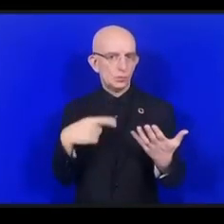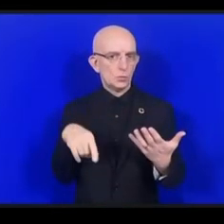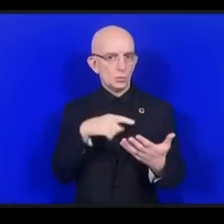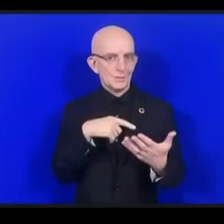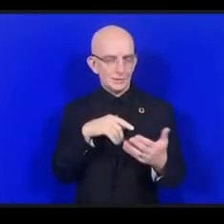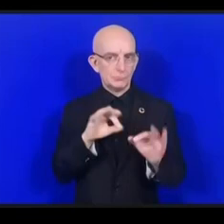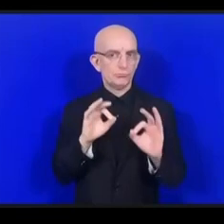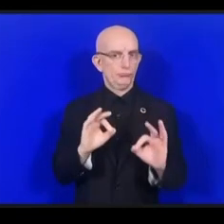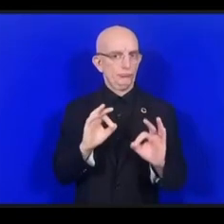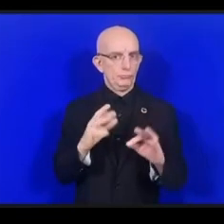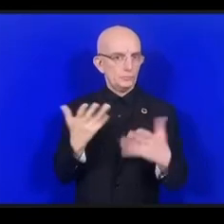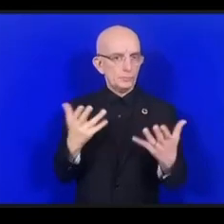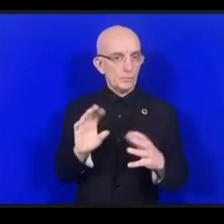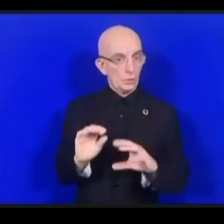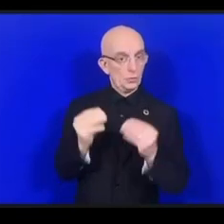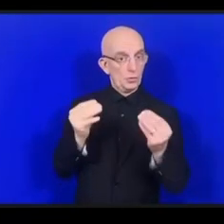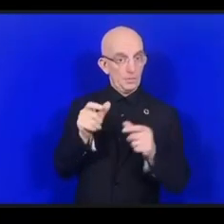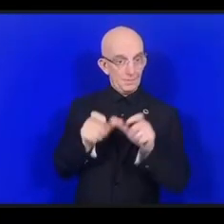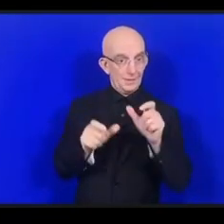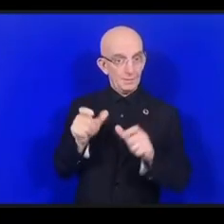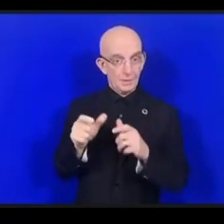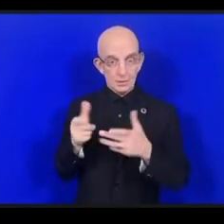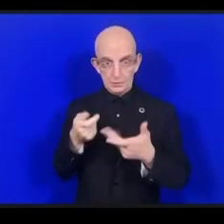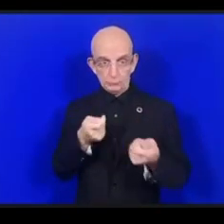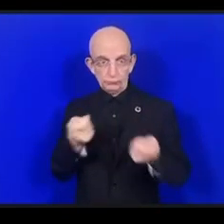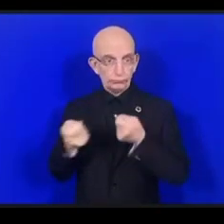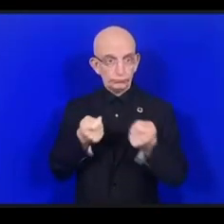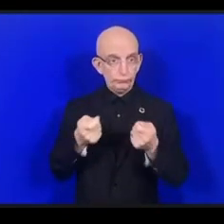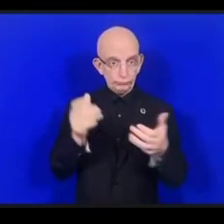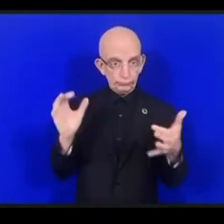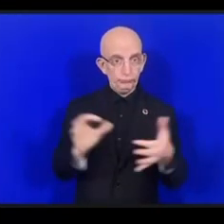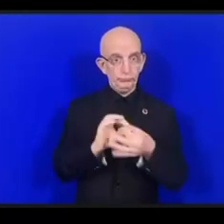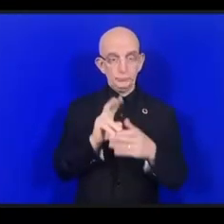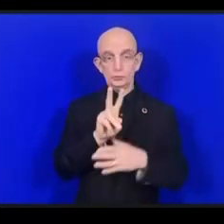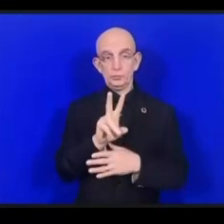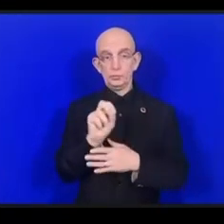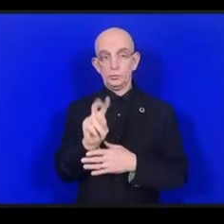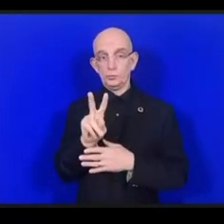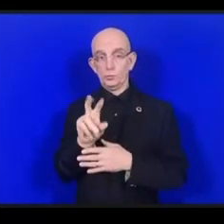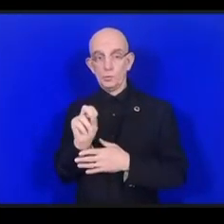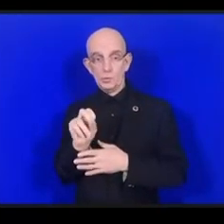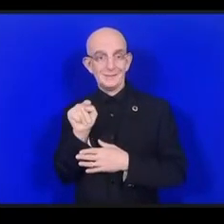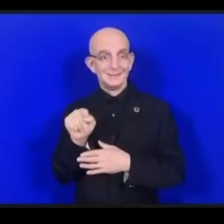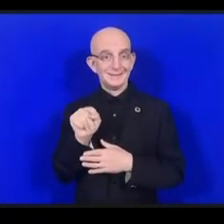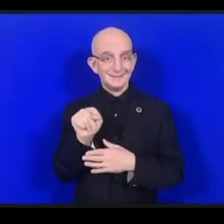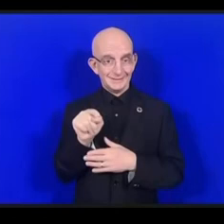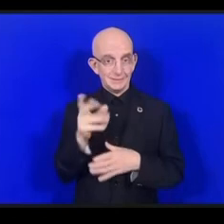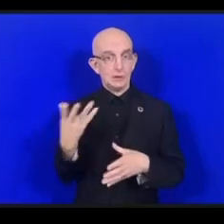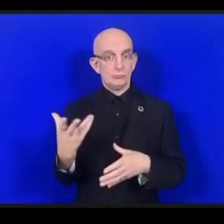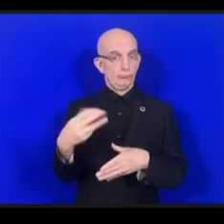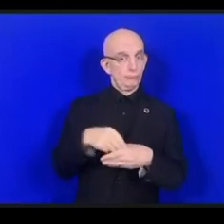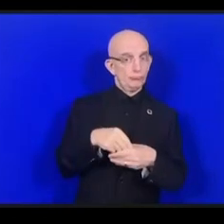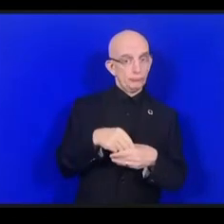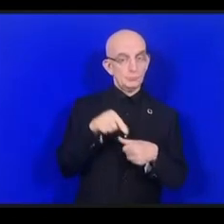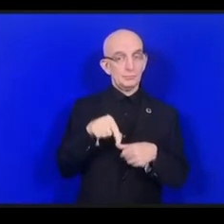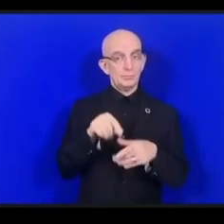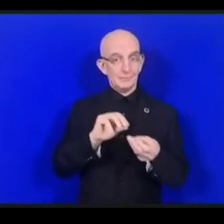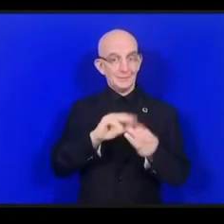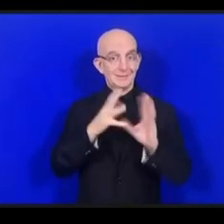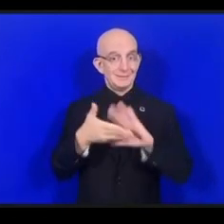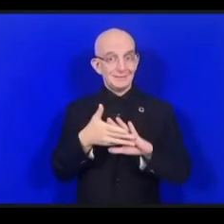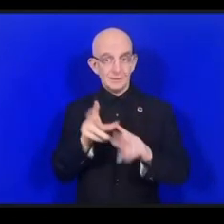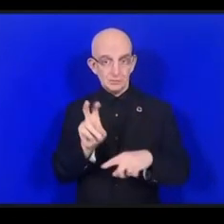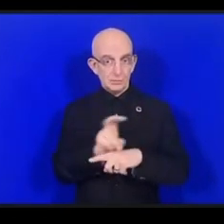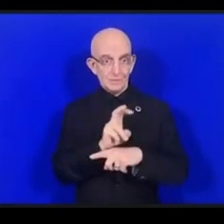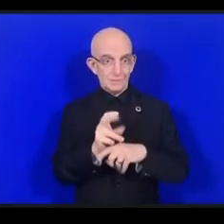y es necesario que participen en los foros de gobernanza de internet